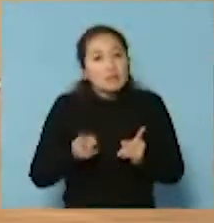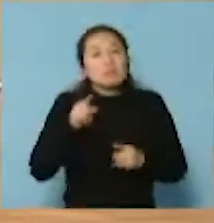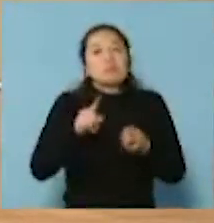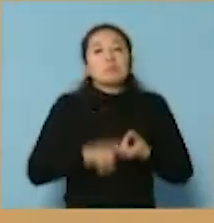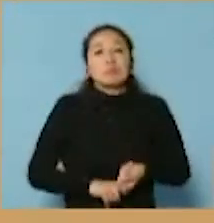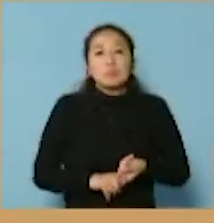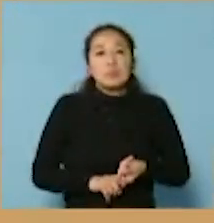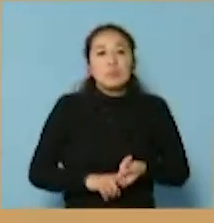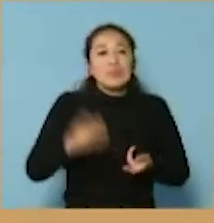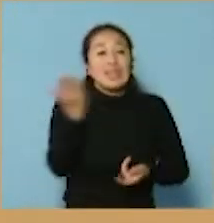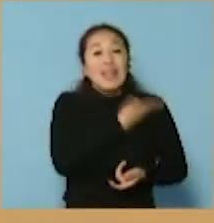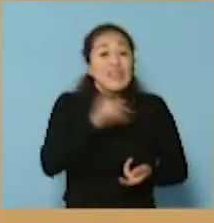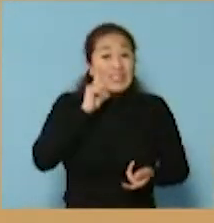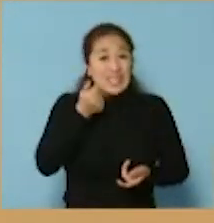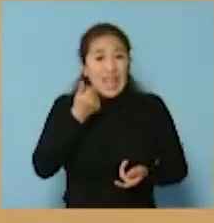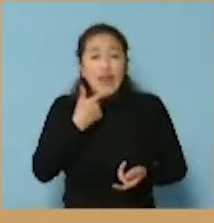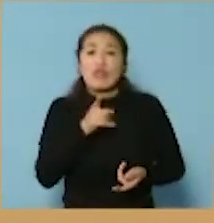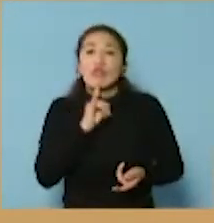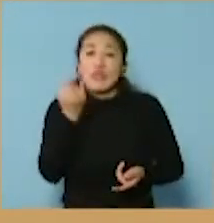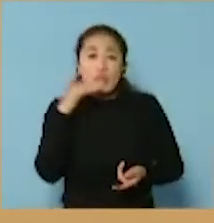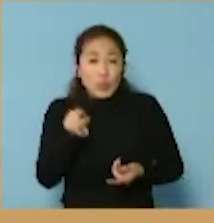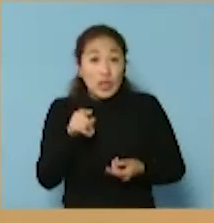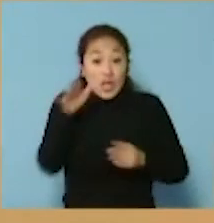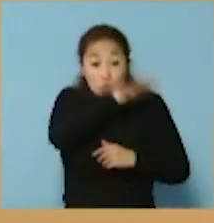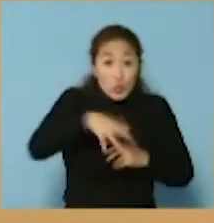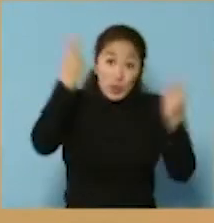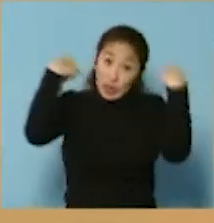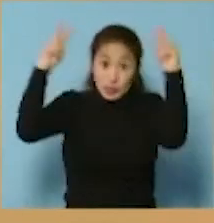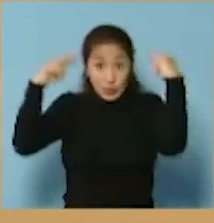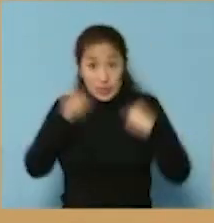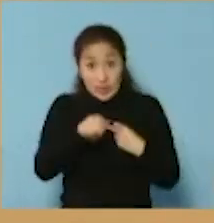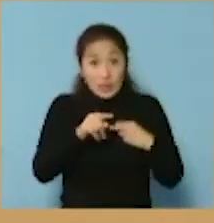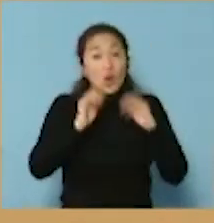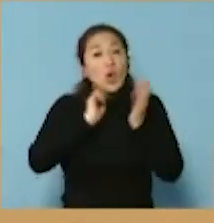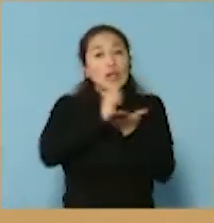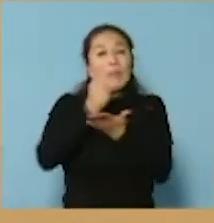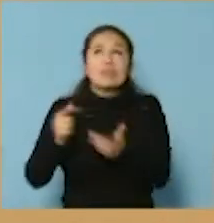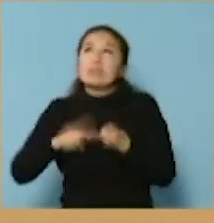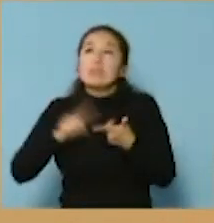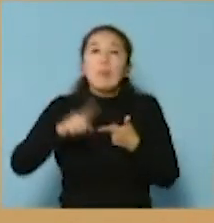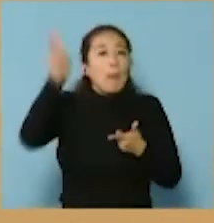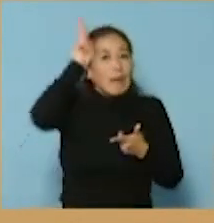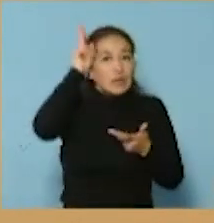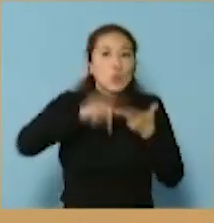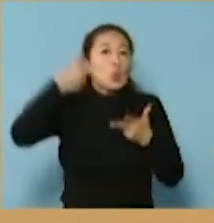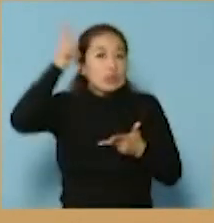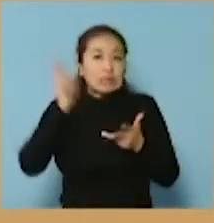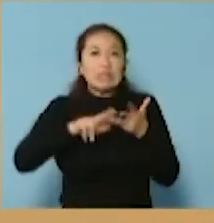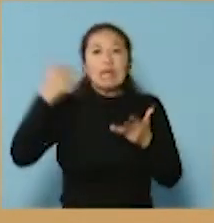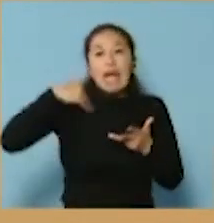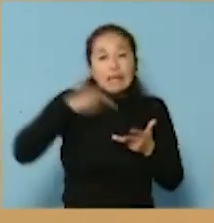la fia tour que es un turístico que participa perú bolivia chile argentina